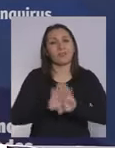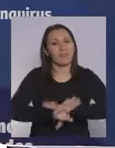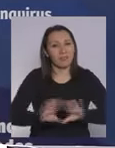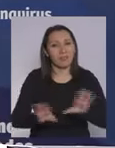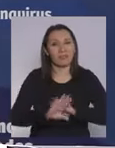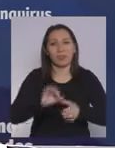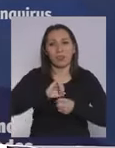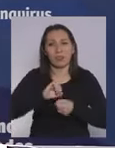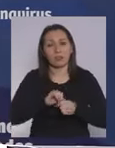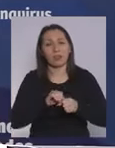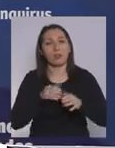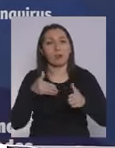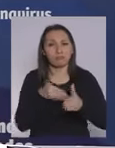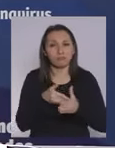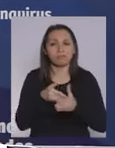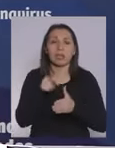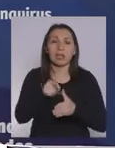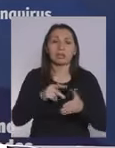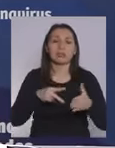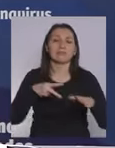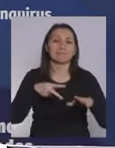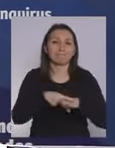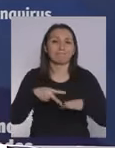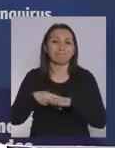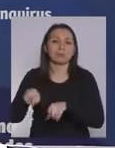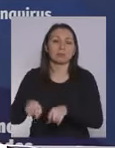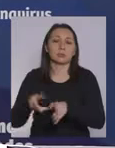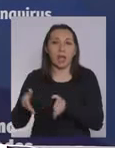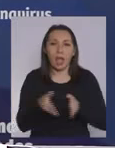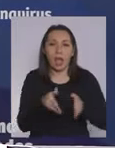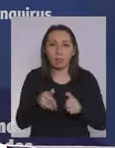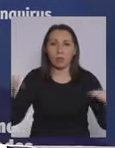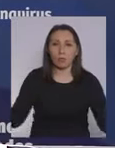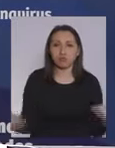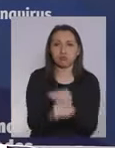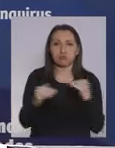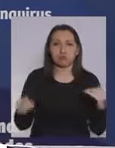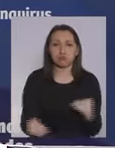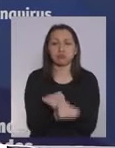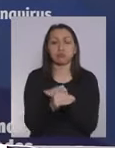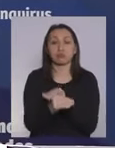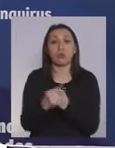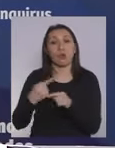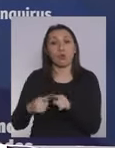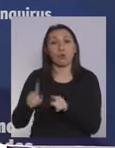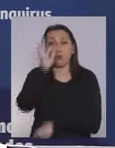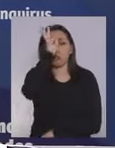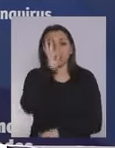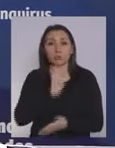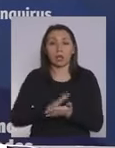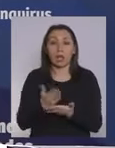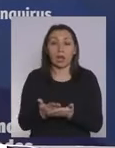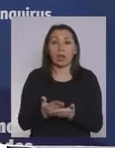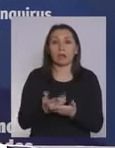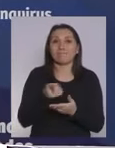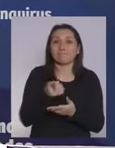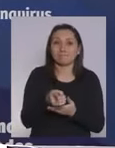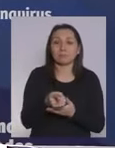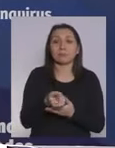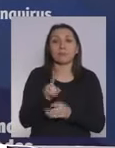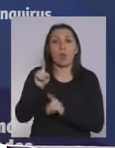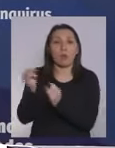este tipo de actitudes que obstaculizan el tránsito de funcionarios de salud lo repito y he recibido